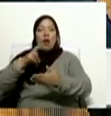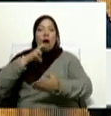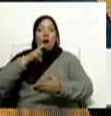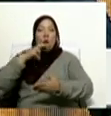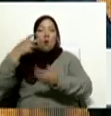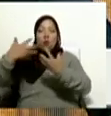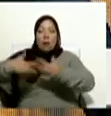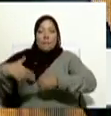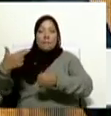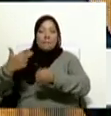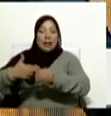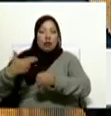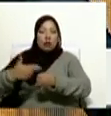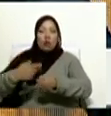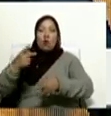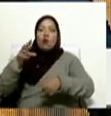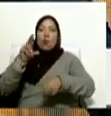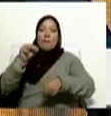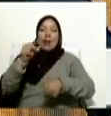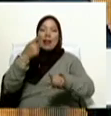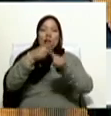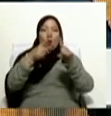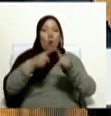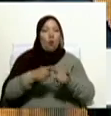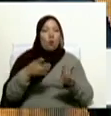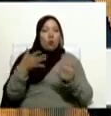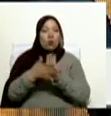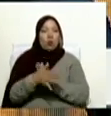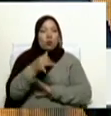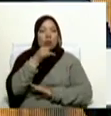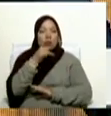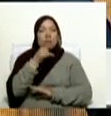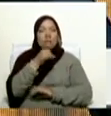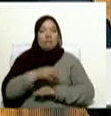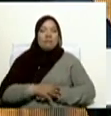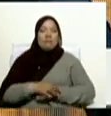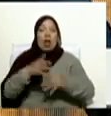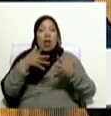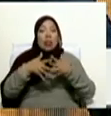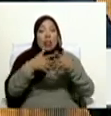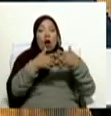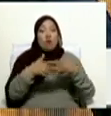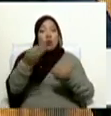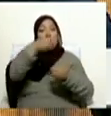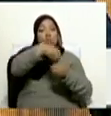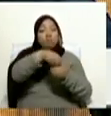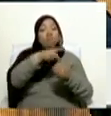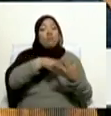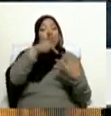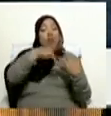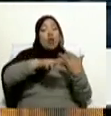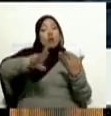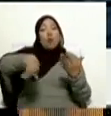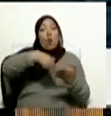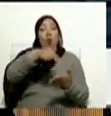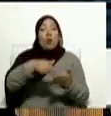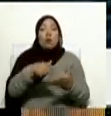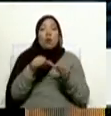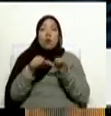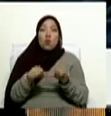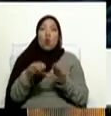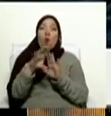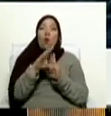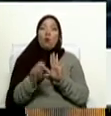injerencista es el principio del supremacismo racista norteamericano y ese proyecto nacional que en su